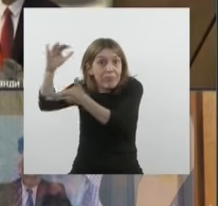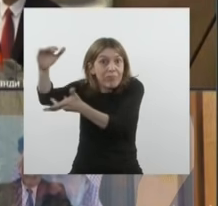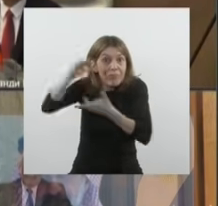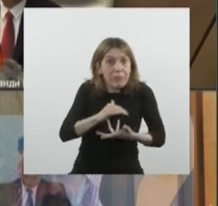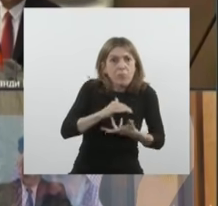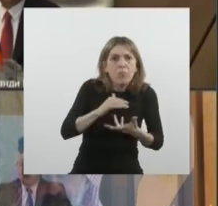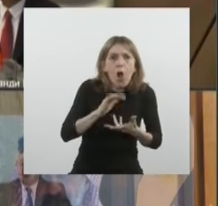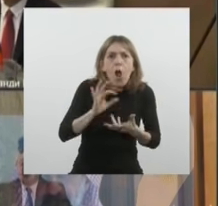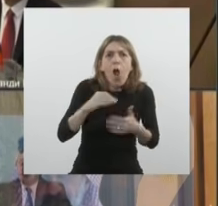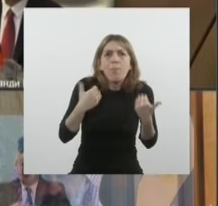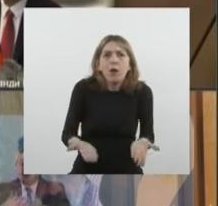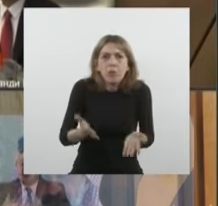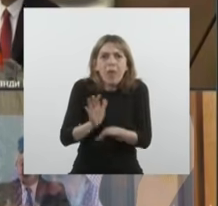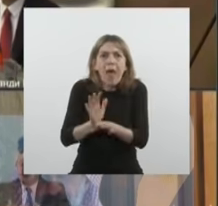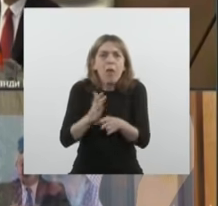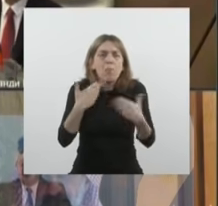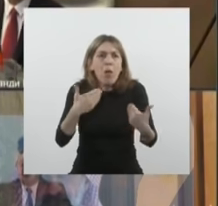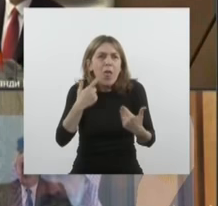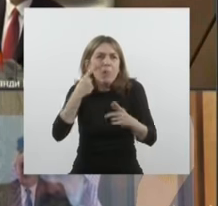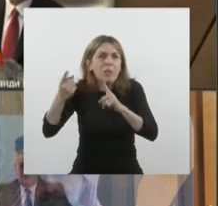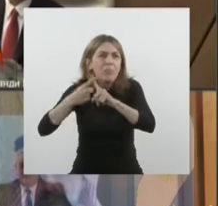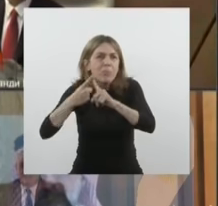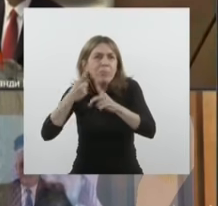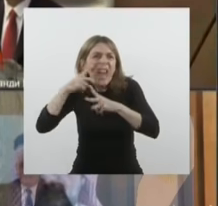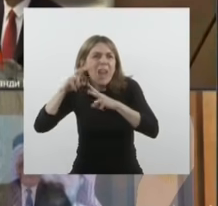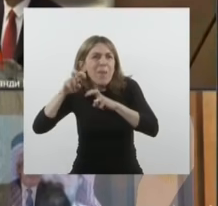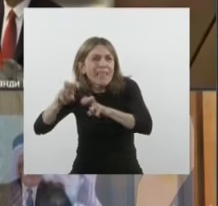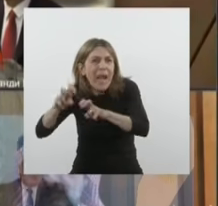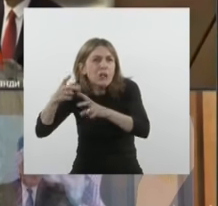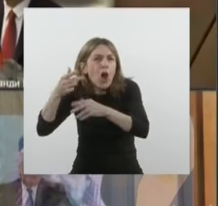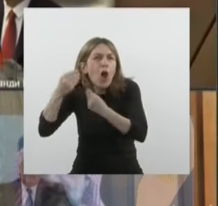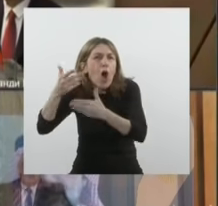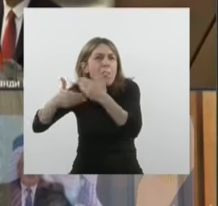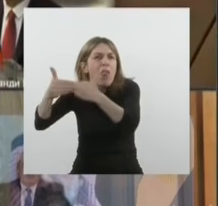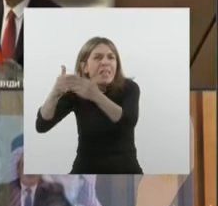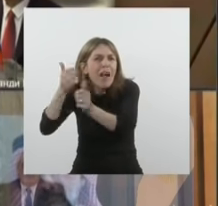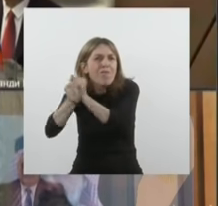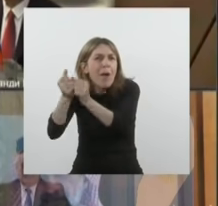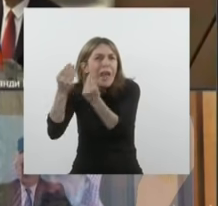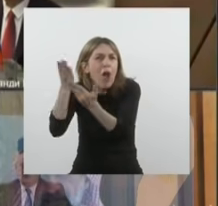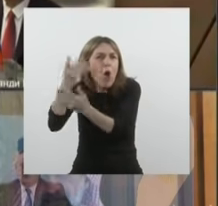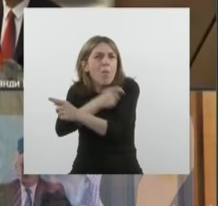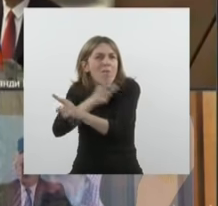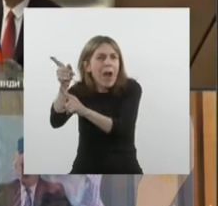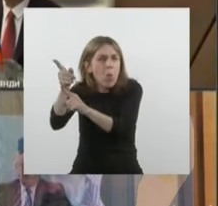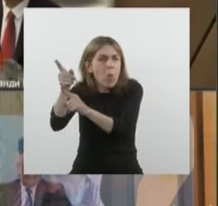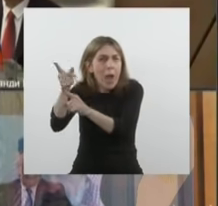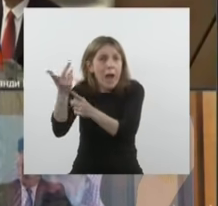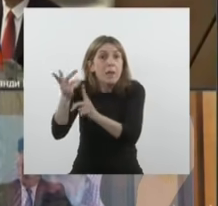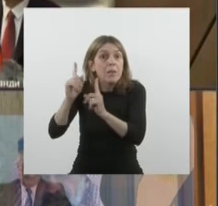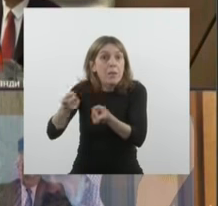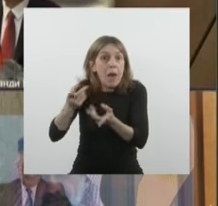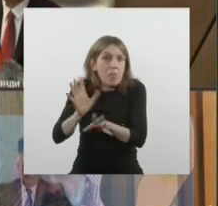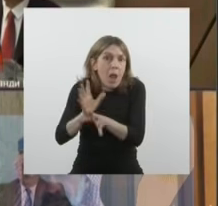pudimos conocer en profundidad la investigación y el desarrollo alcanzado y con el enorme